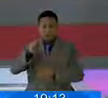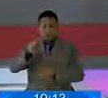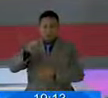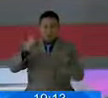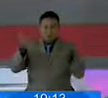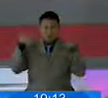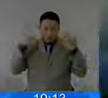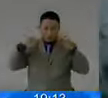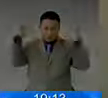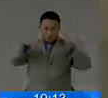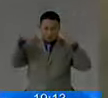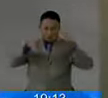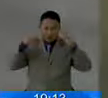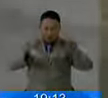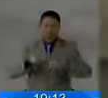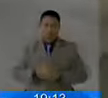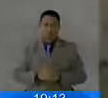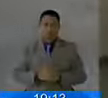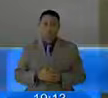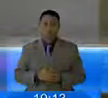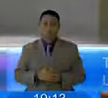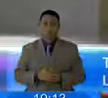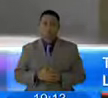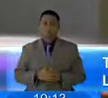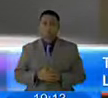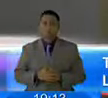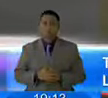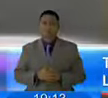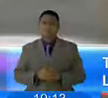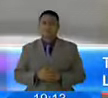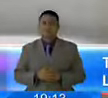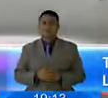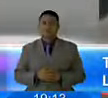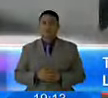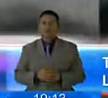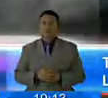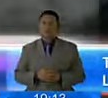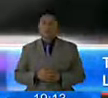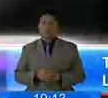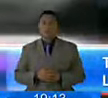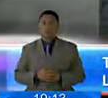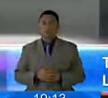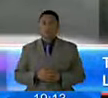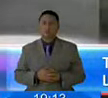Guayaquil. Ha desbordado el canal.